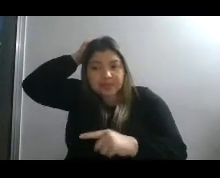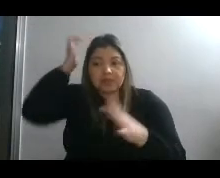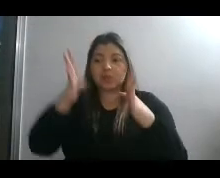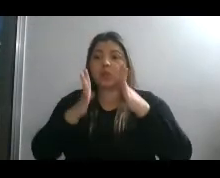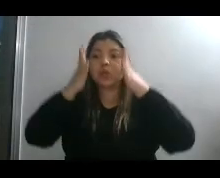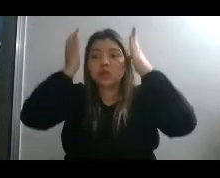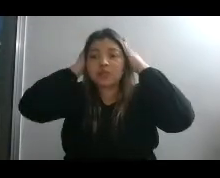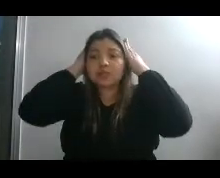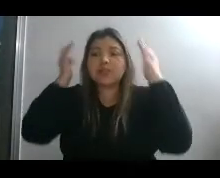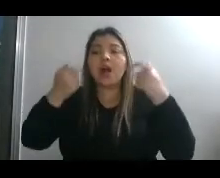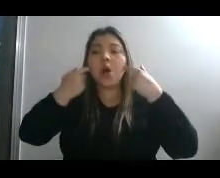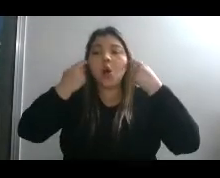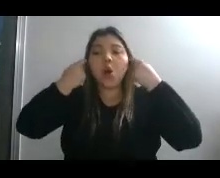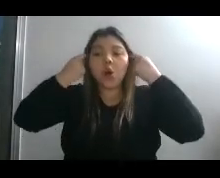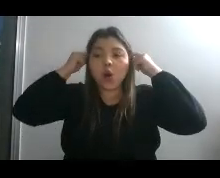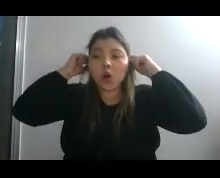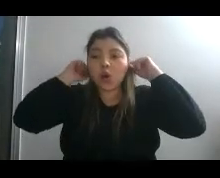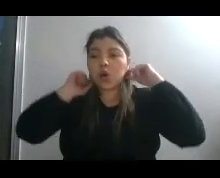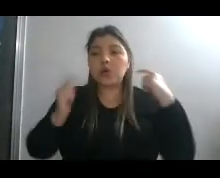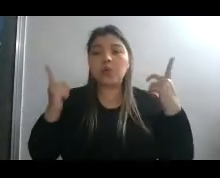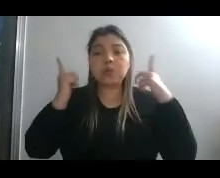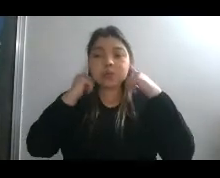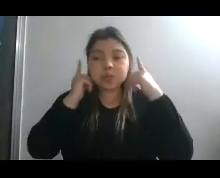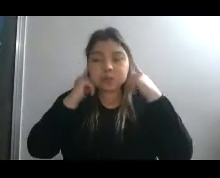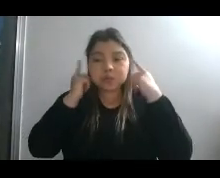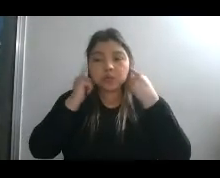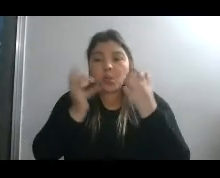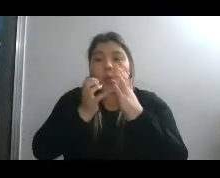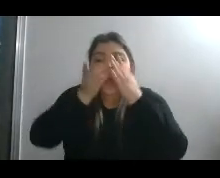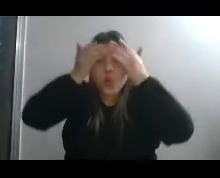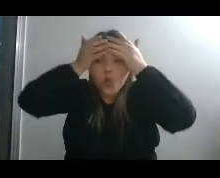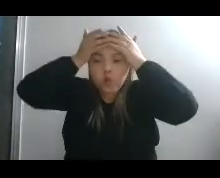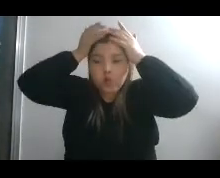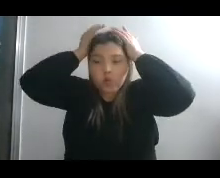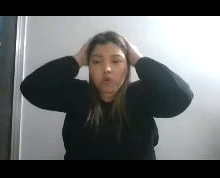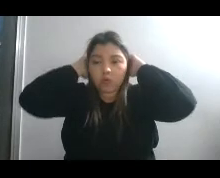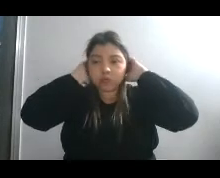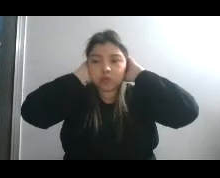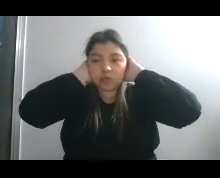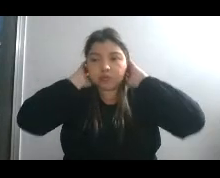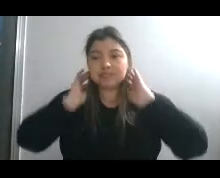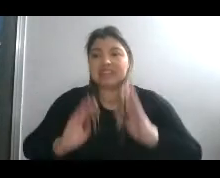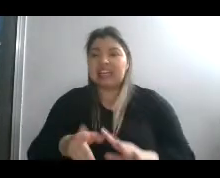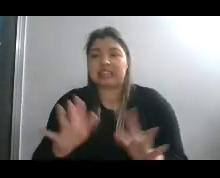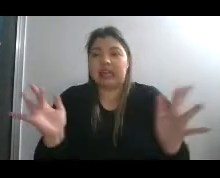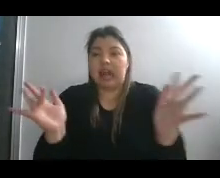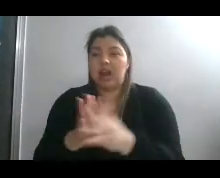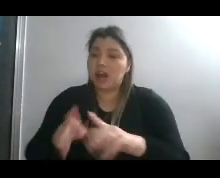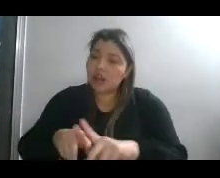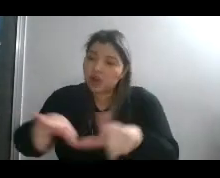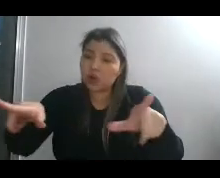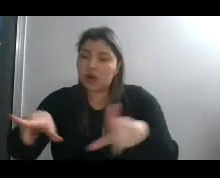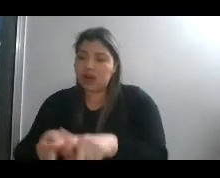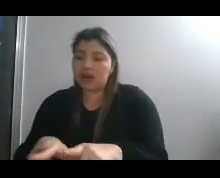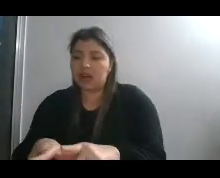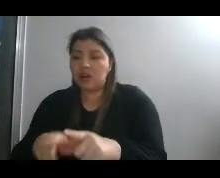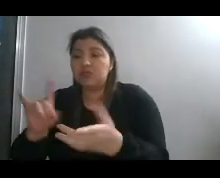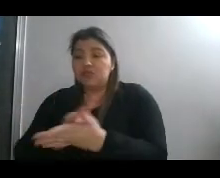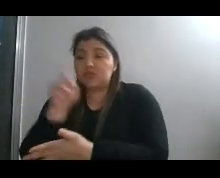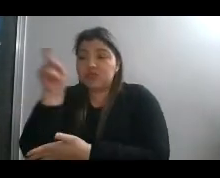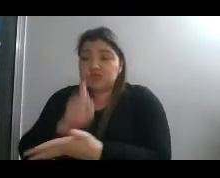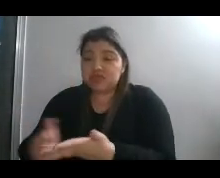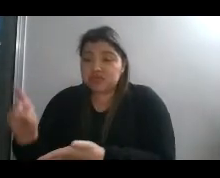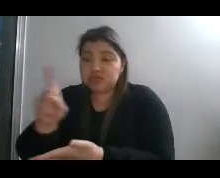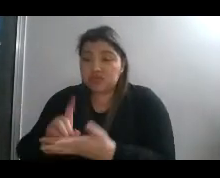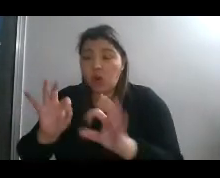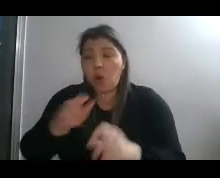orejas. Se recomienda su utilización en procedimientos donde se generen aerosoles y debe ser descartado después de la atención en